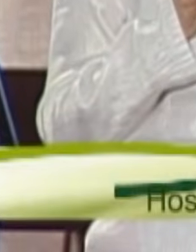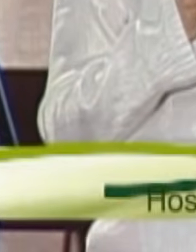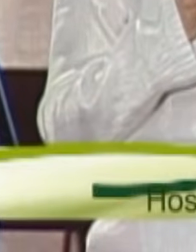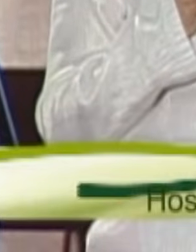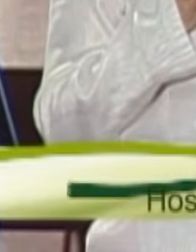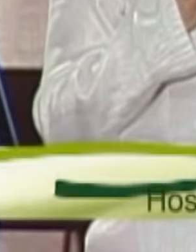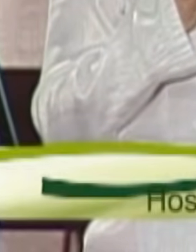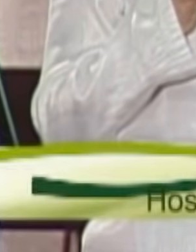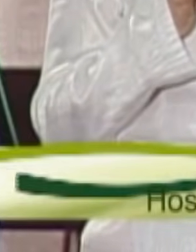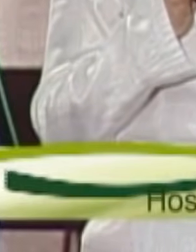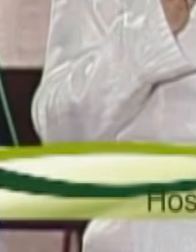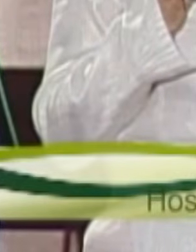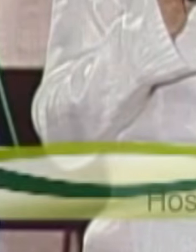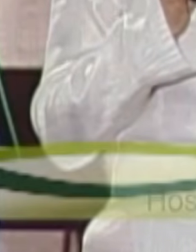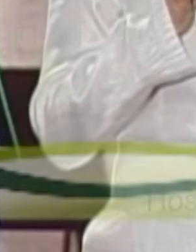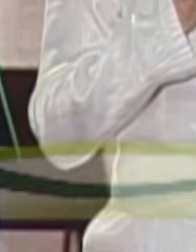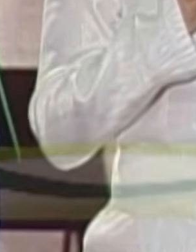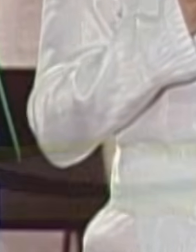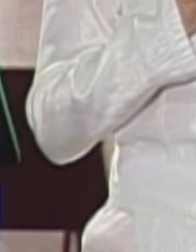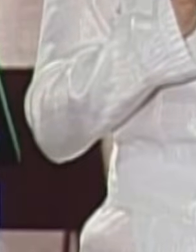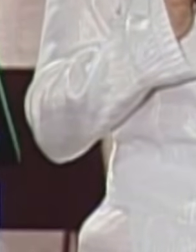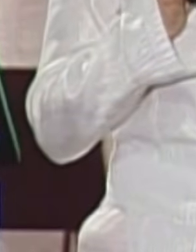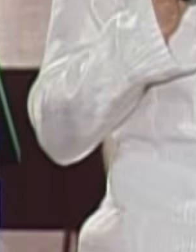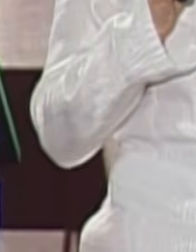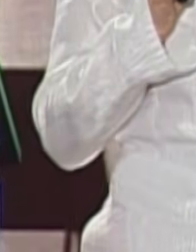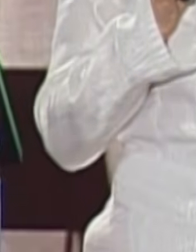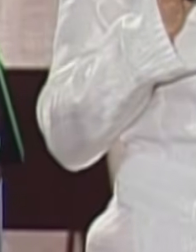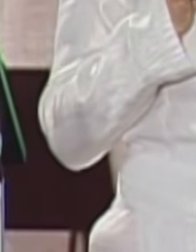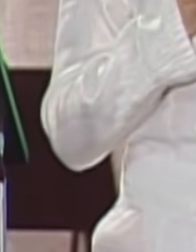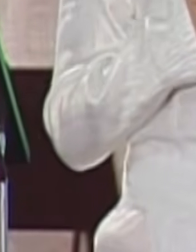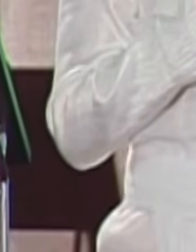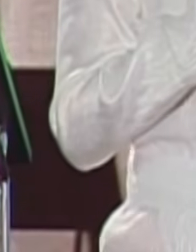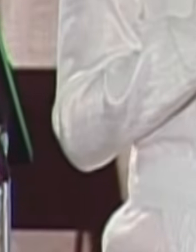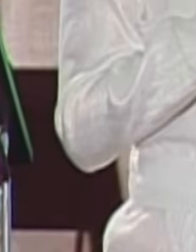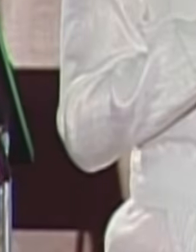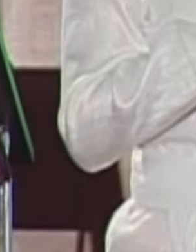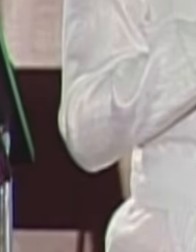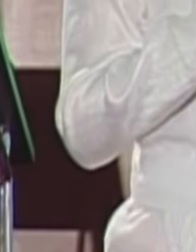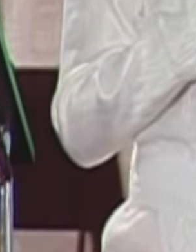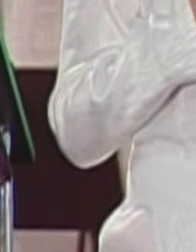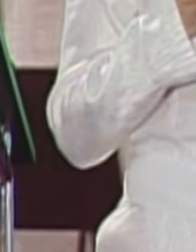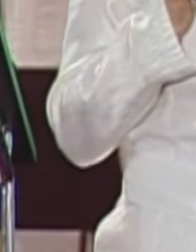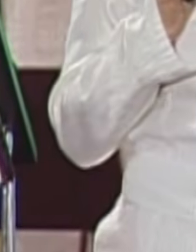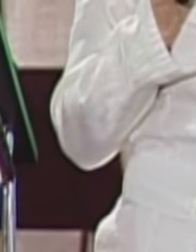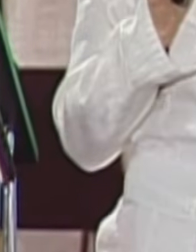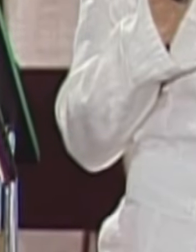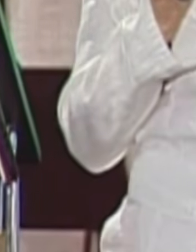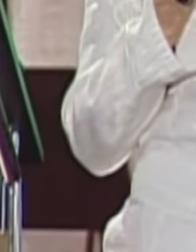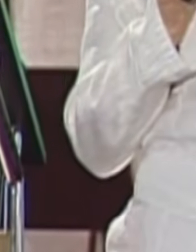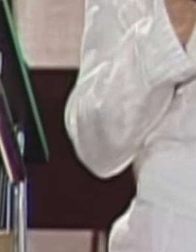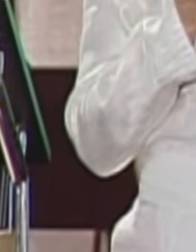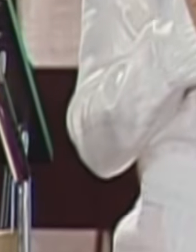continua. El objetivo del Hospital Universitario de San Vicente Fundación es ofrecerles a todos ustedes una información clara